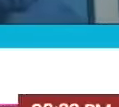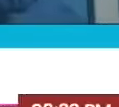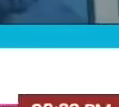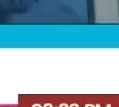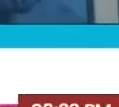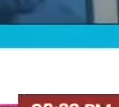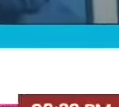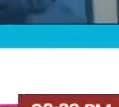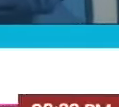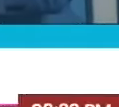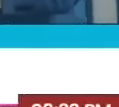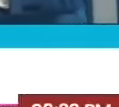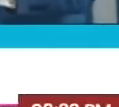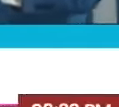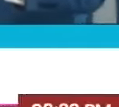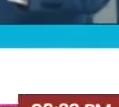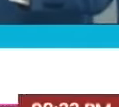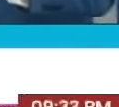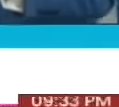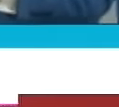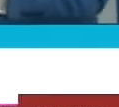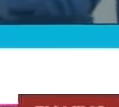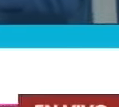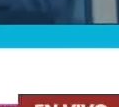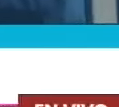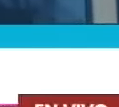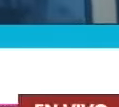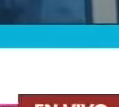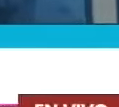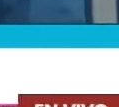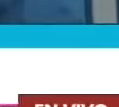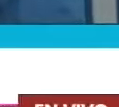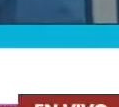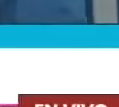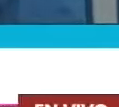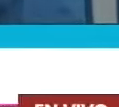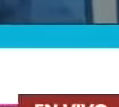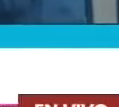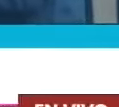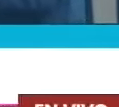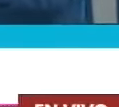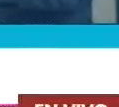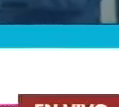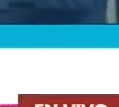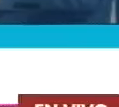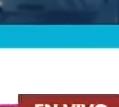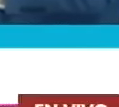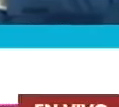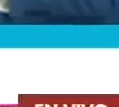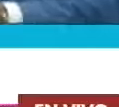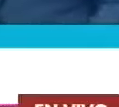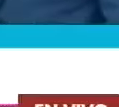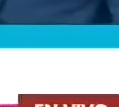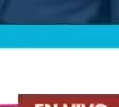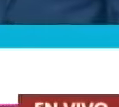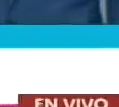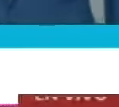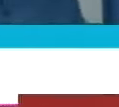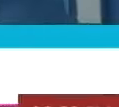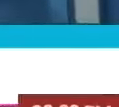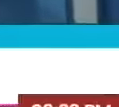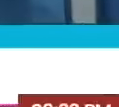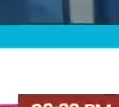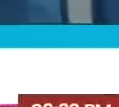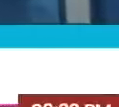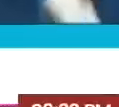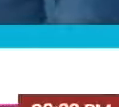de edad, nacido en Tinaquillo, Estado Cojedes. Dúo musical del género merengue urbano, participan con el tema Rumbo a